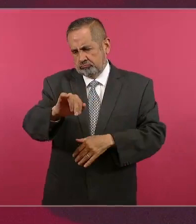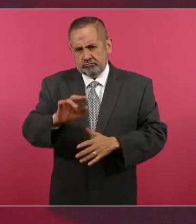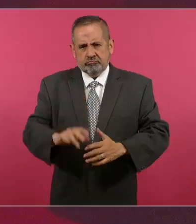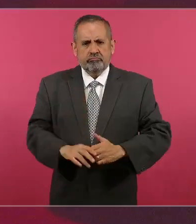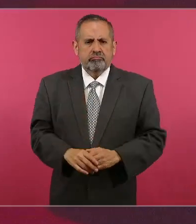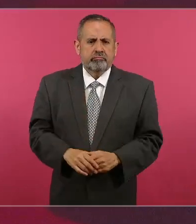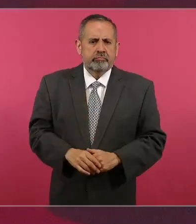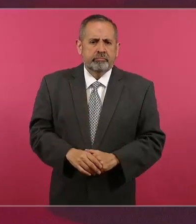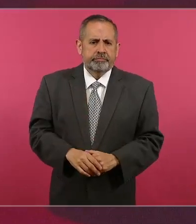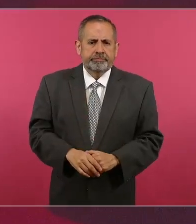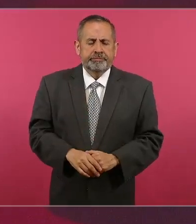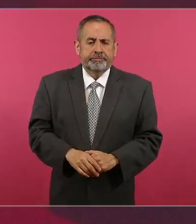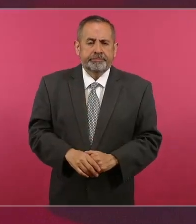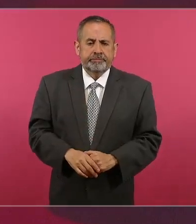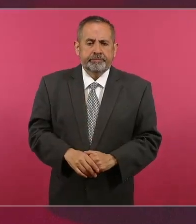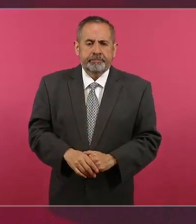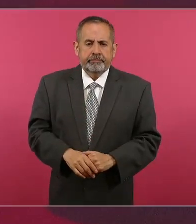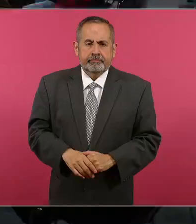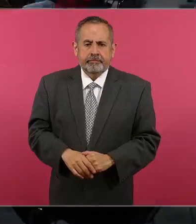Sí.